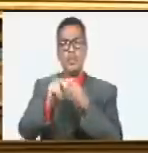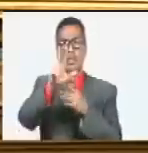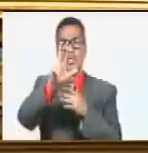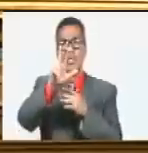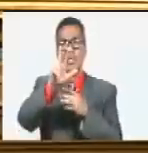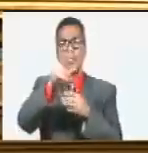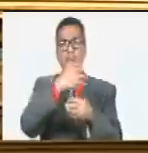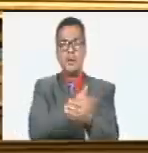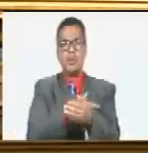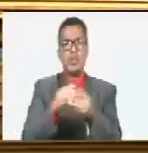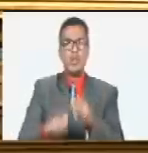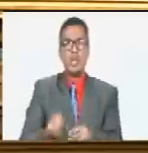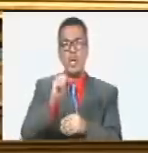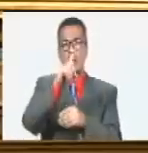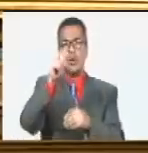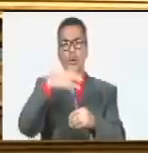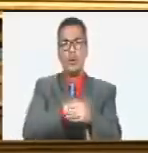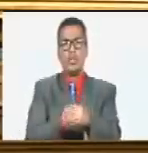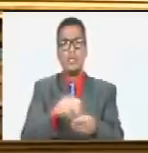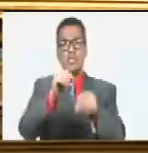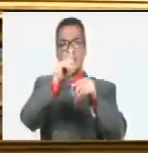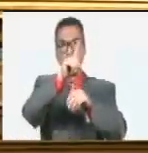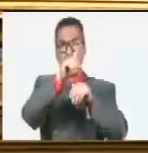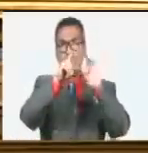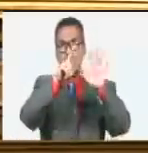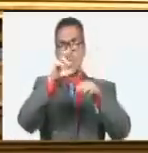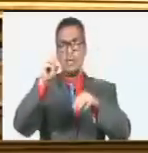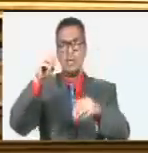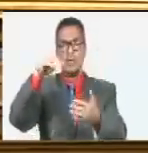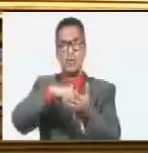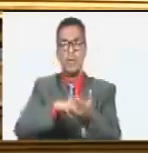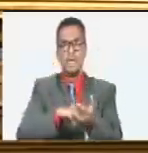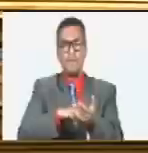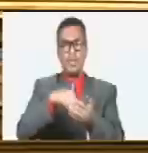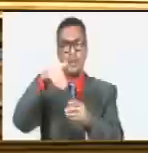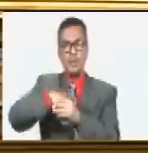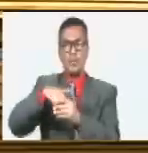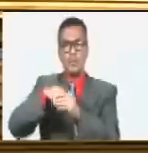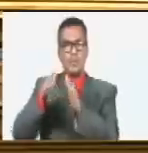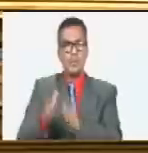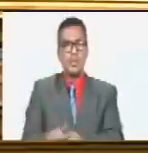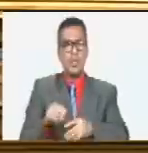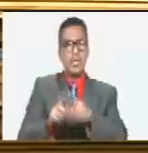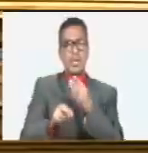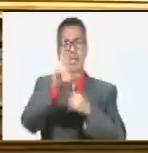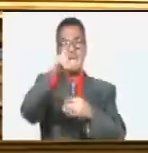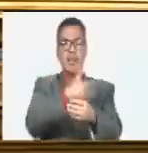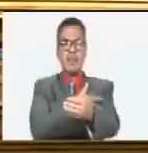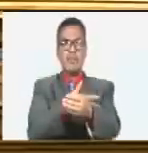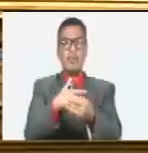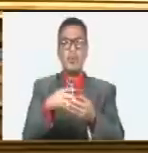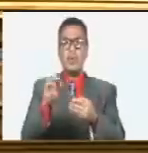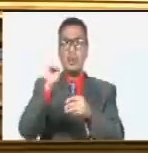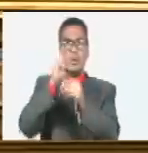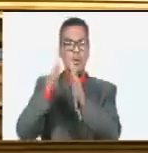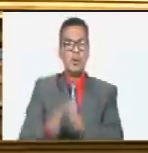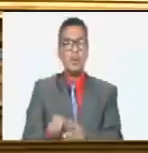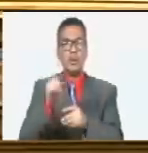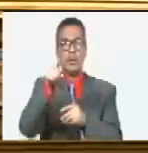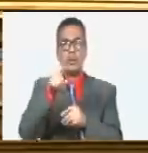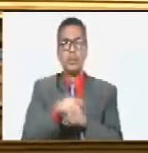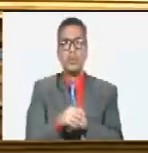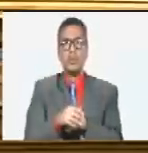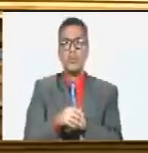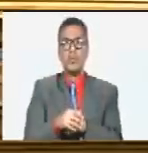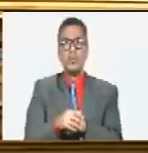habían 11.700.000 votantes en Venezuela, pero había casi 3 millones de venezolanas y venezolanos que por